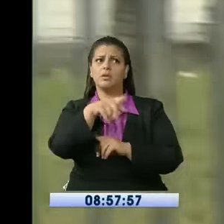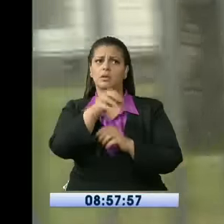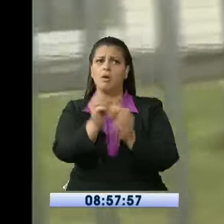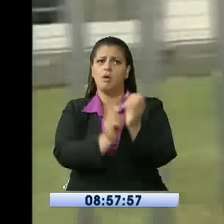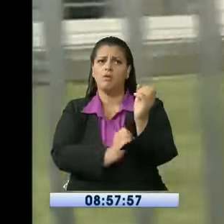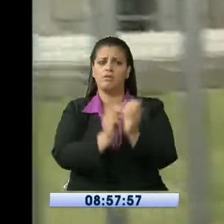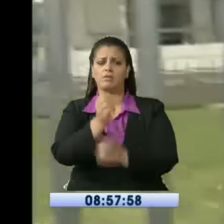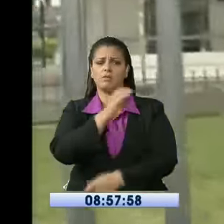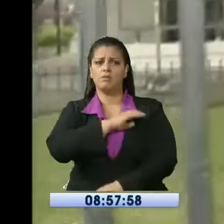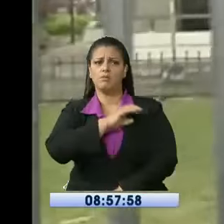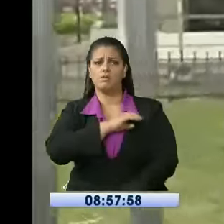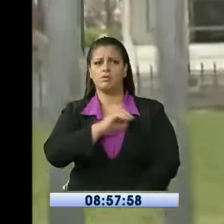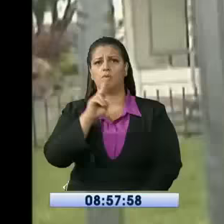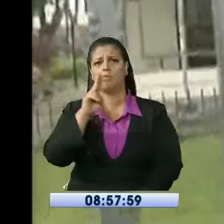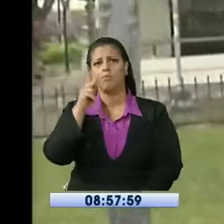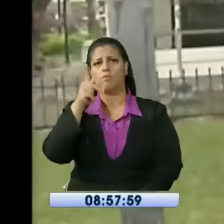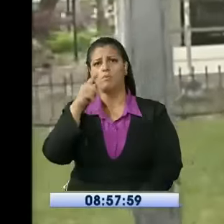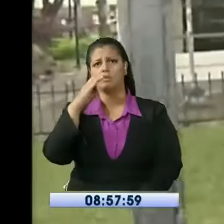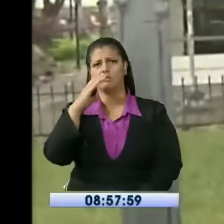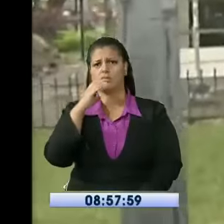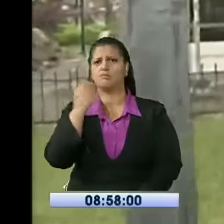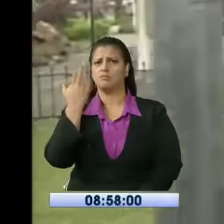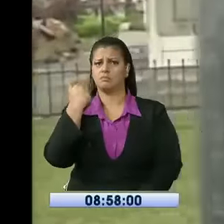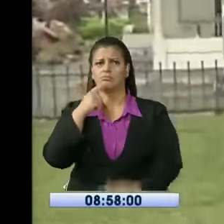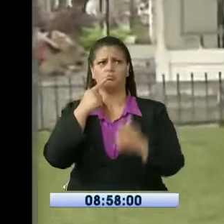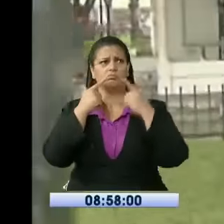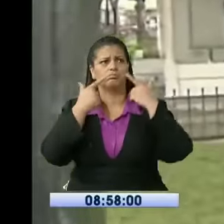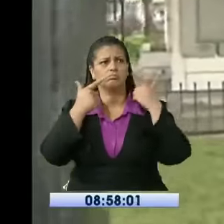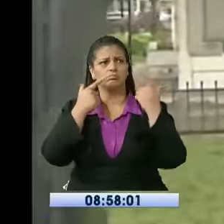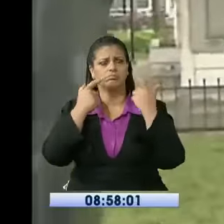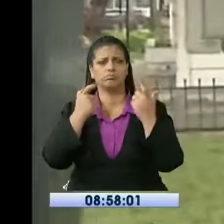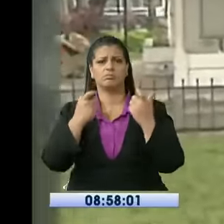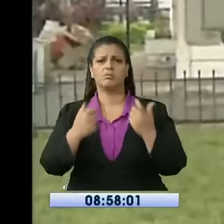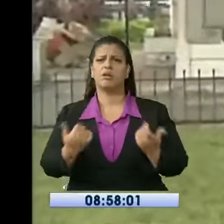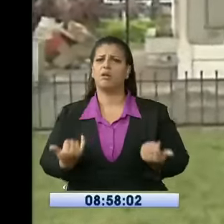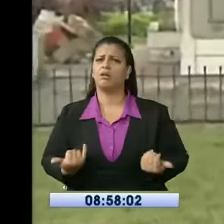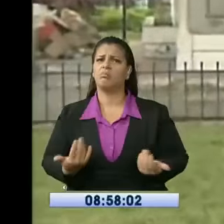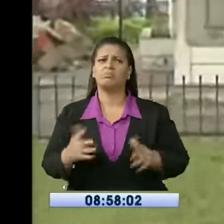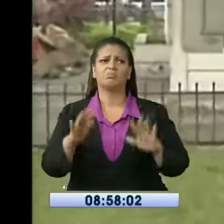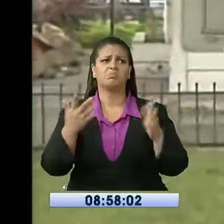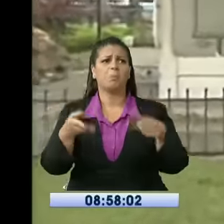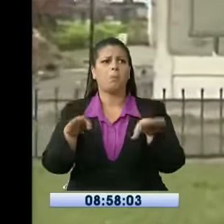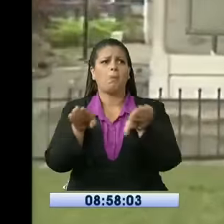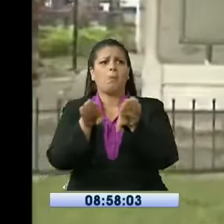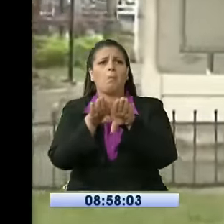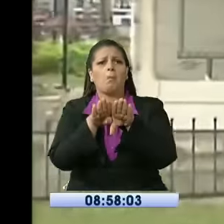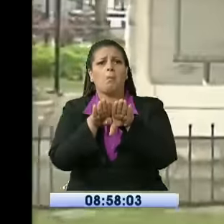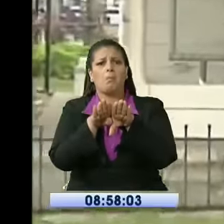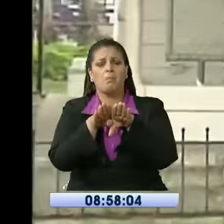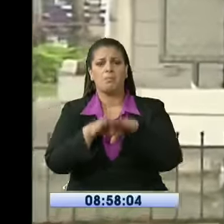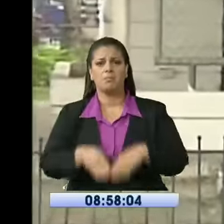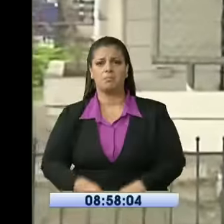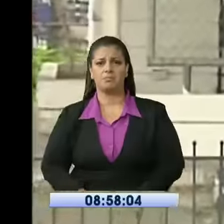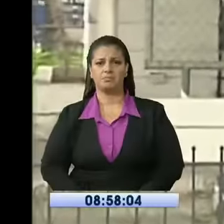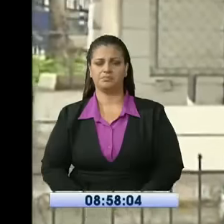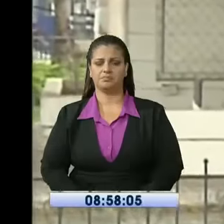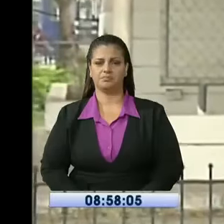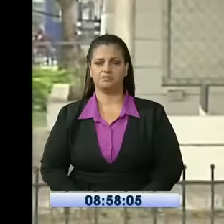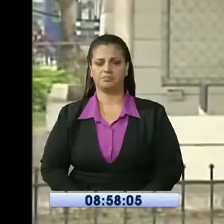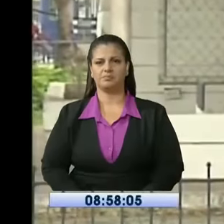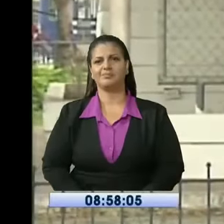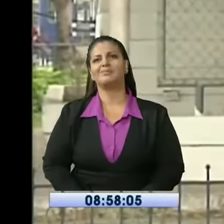la reorganización que la policía tiene, a la nueva reorganización, ellos ya cuentan ahora con un nuevo establecimiento, con